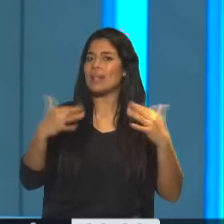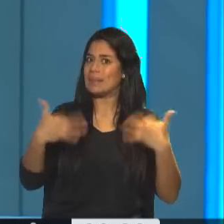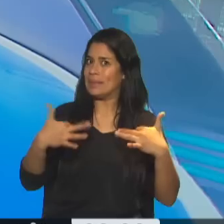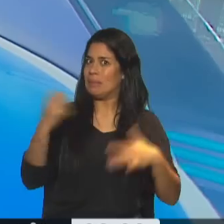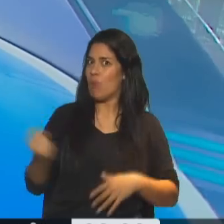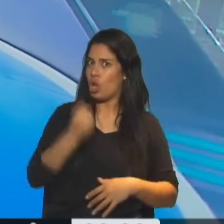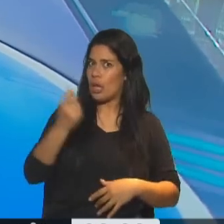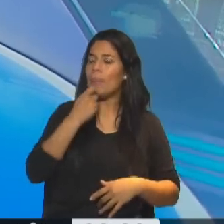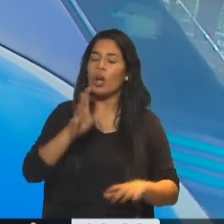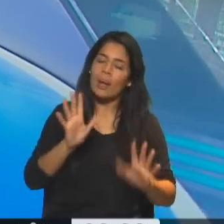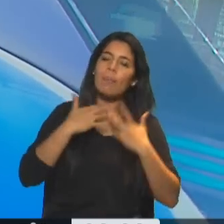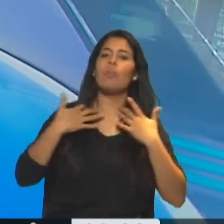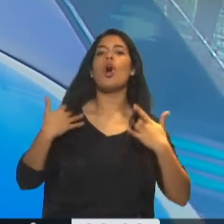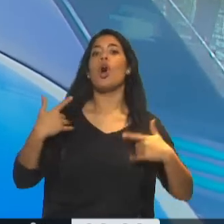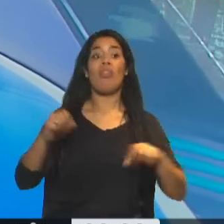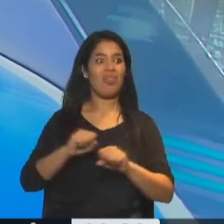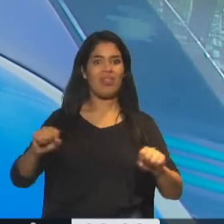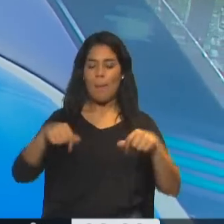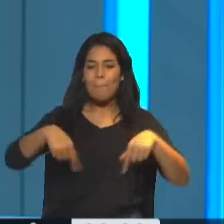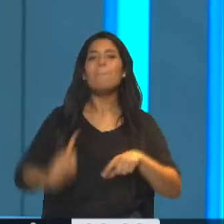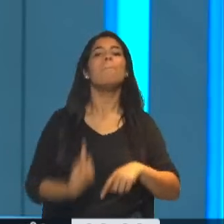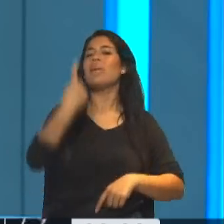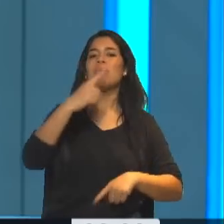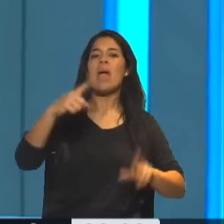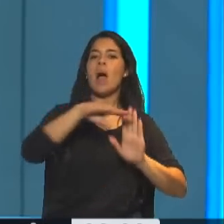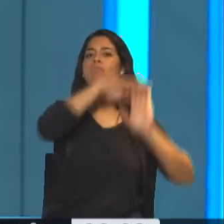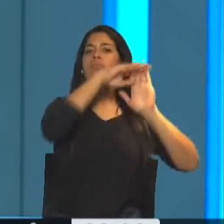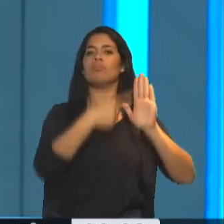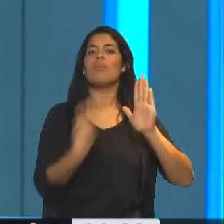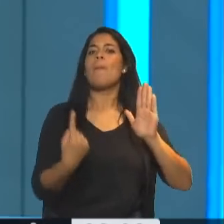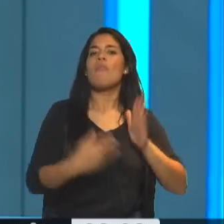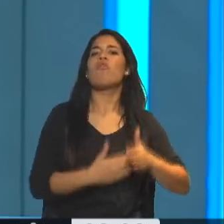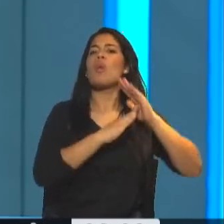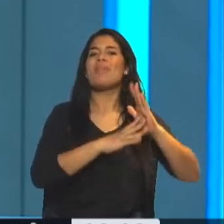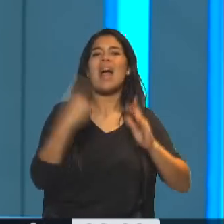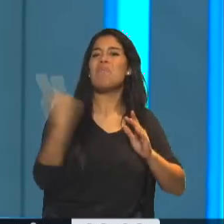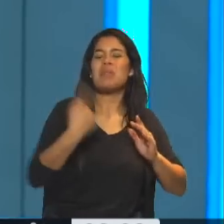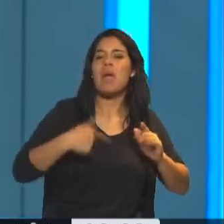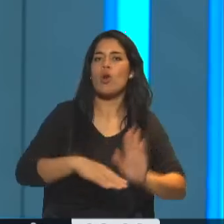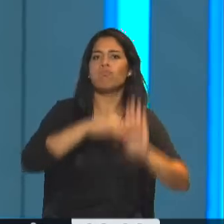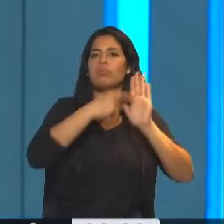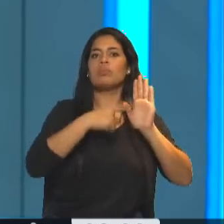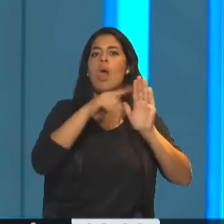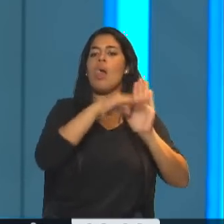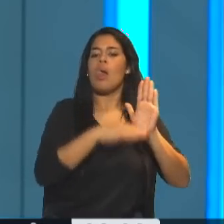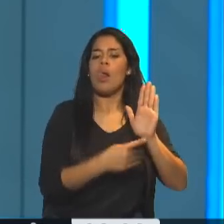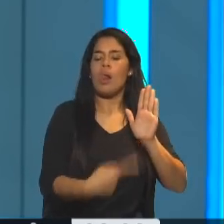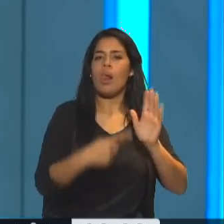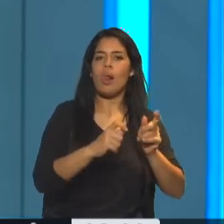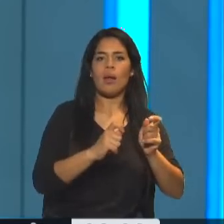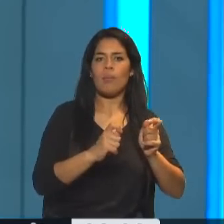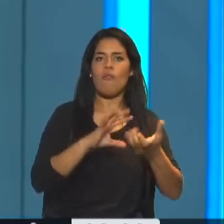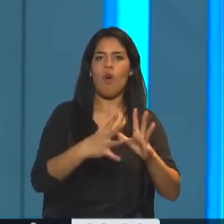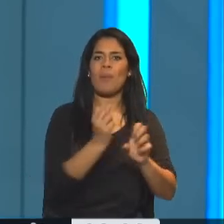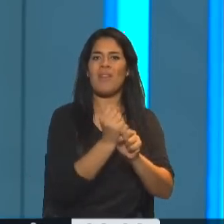primera instancia? Porque siempre hay temas que van de mayor a menor, ¿no? ¿Cuáles serían las primeras medidas a cumplir? Pero precisamente